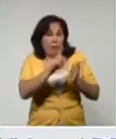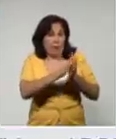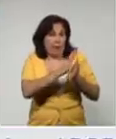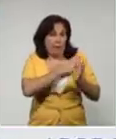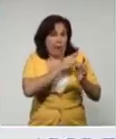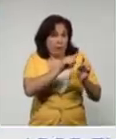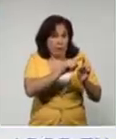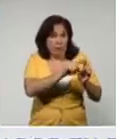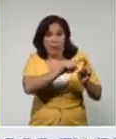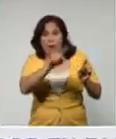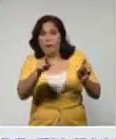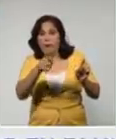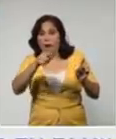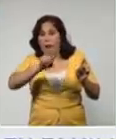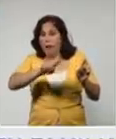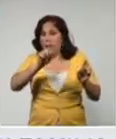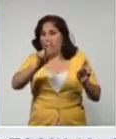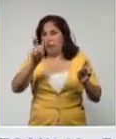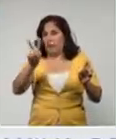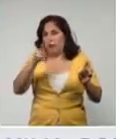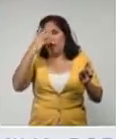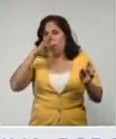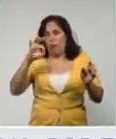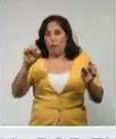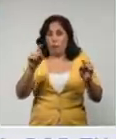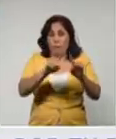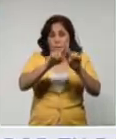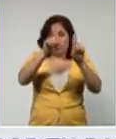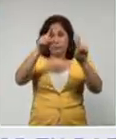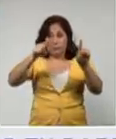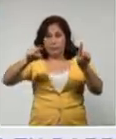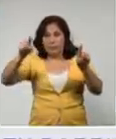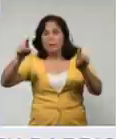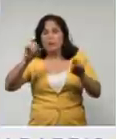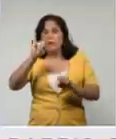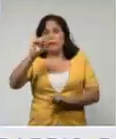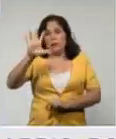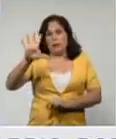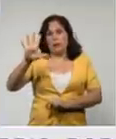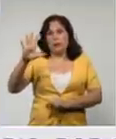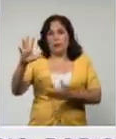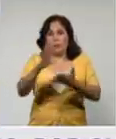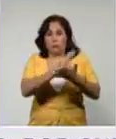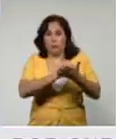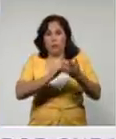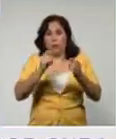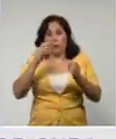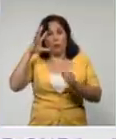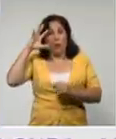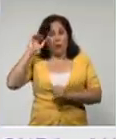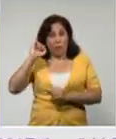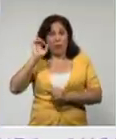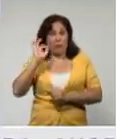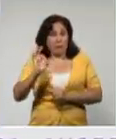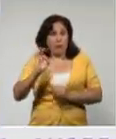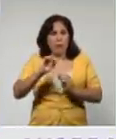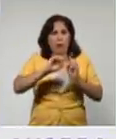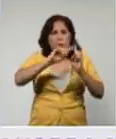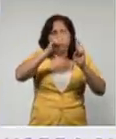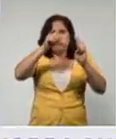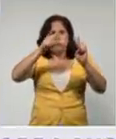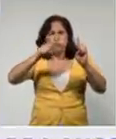perdón, que fueron, se acuerdan, un total de 65 casos. Ustedes ven la